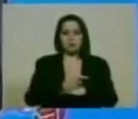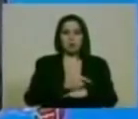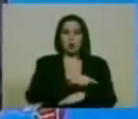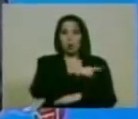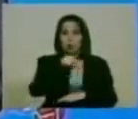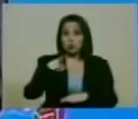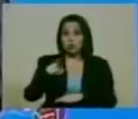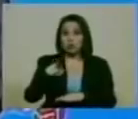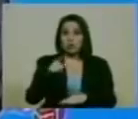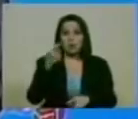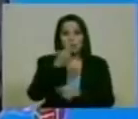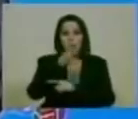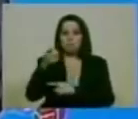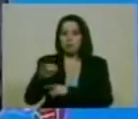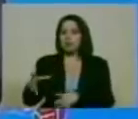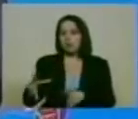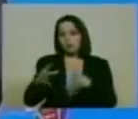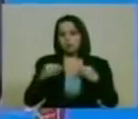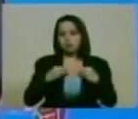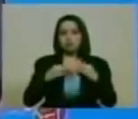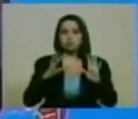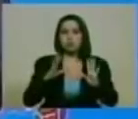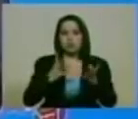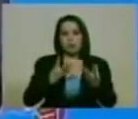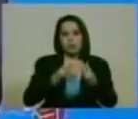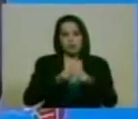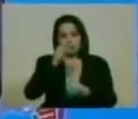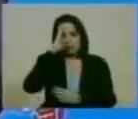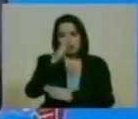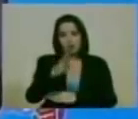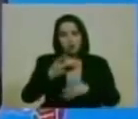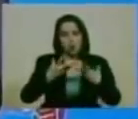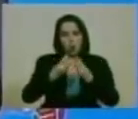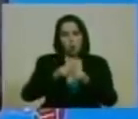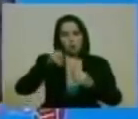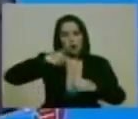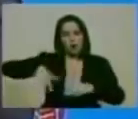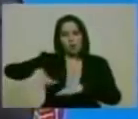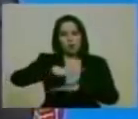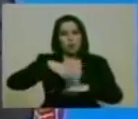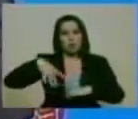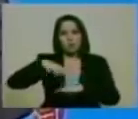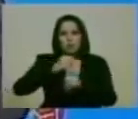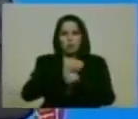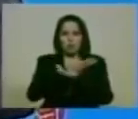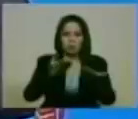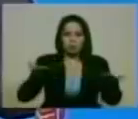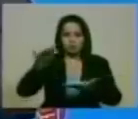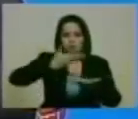Gobernar directo, junto al pueblo, dentro del pueblo, con el pueblo, para el pueblo.